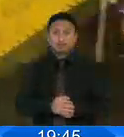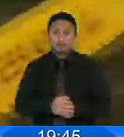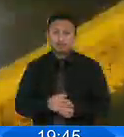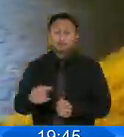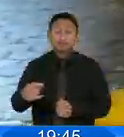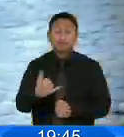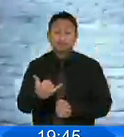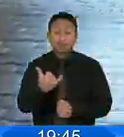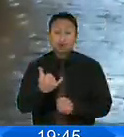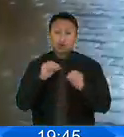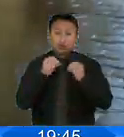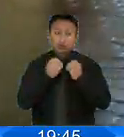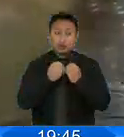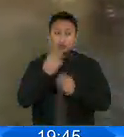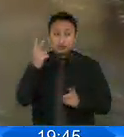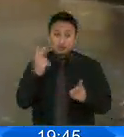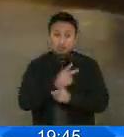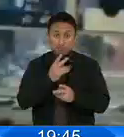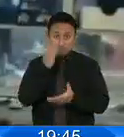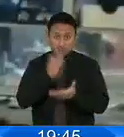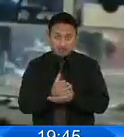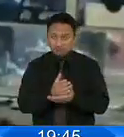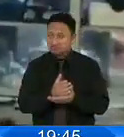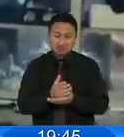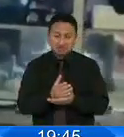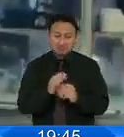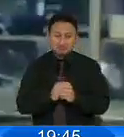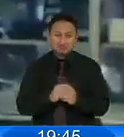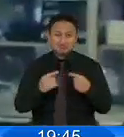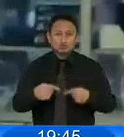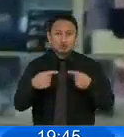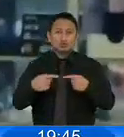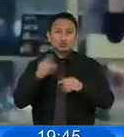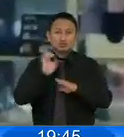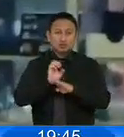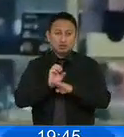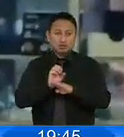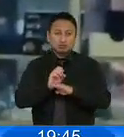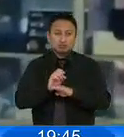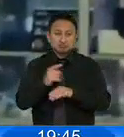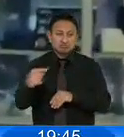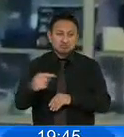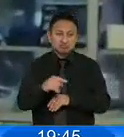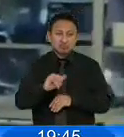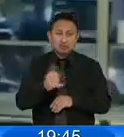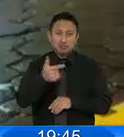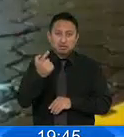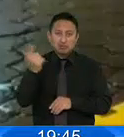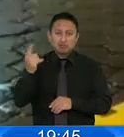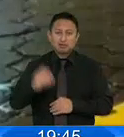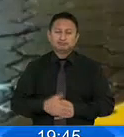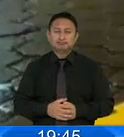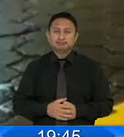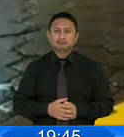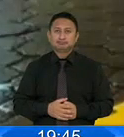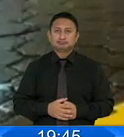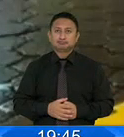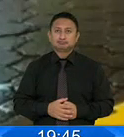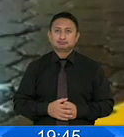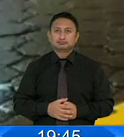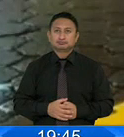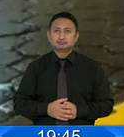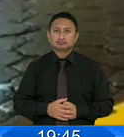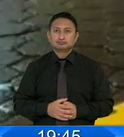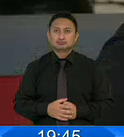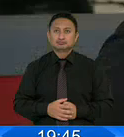intenciones de parar, a diario en algún punto del país, la muerte por paga hace noticia, informó Iván Casamen.